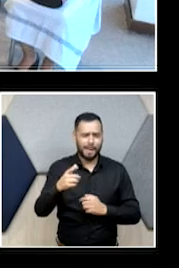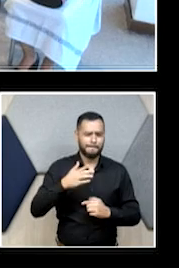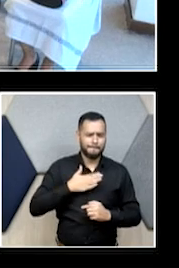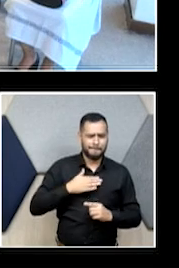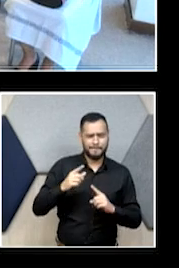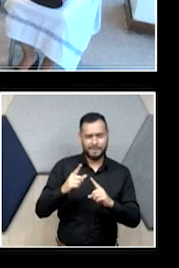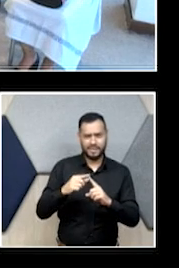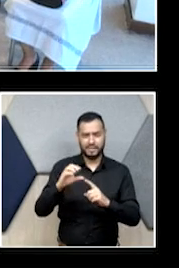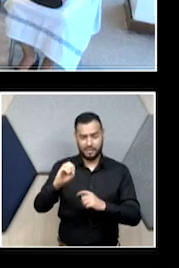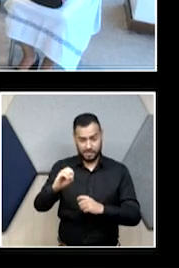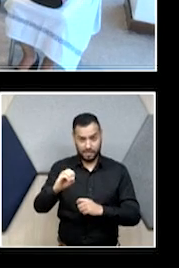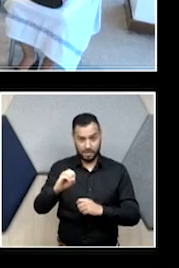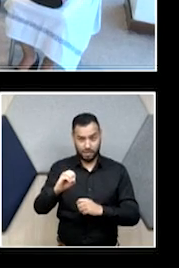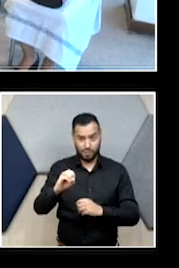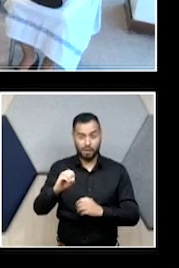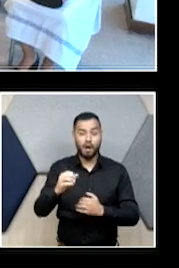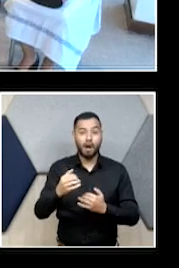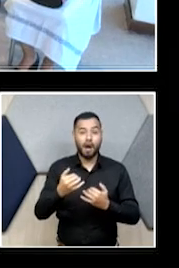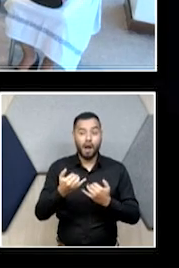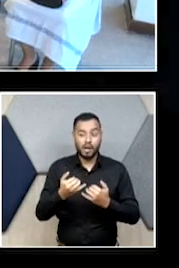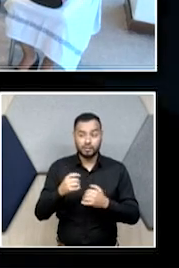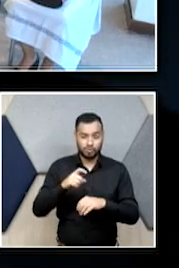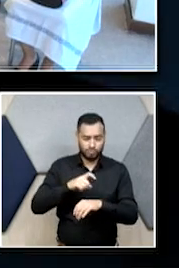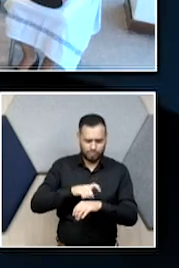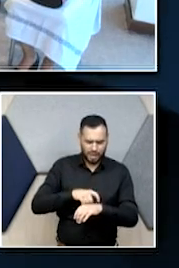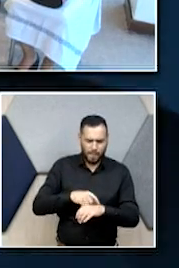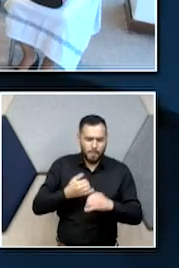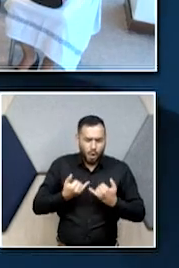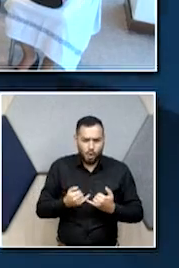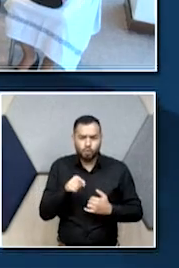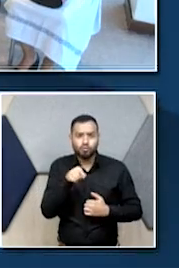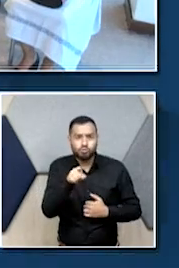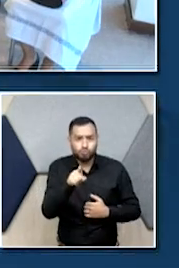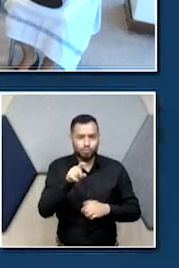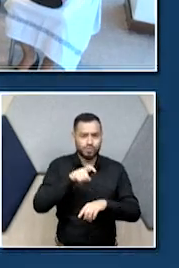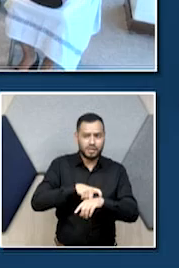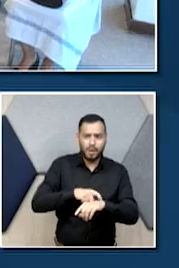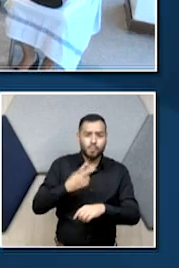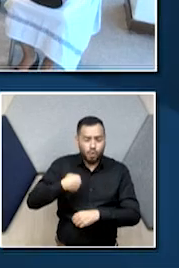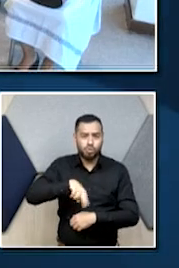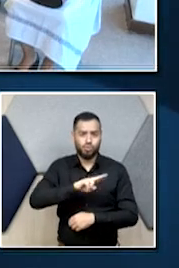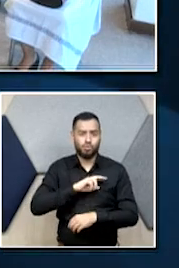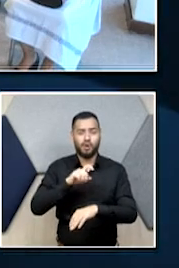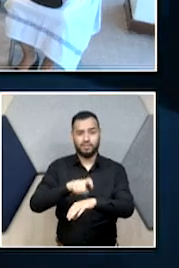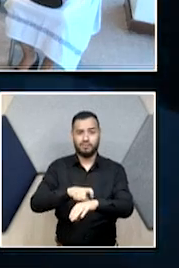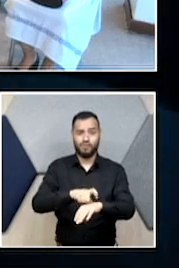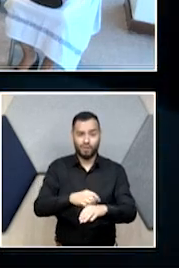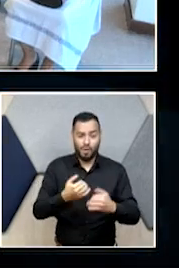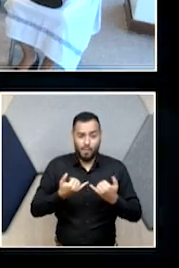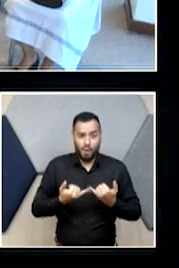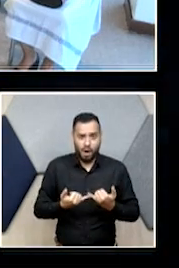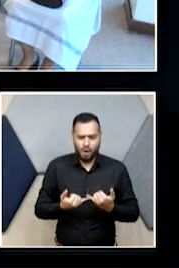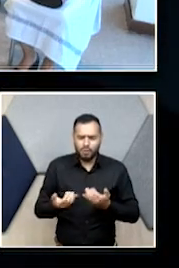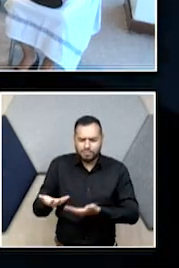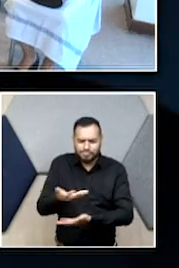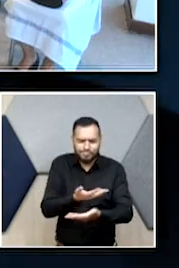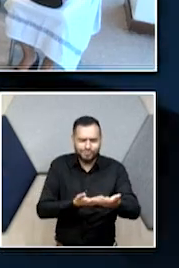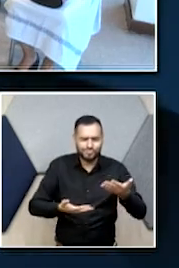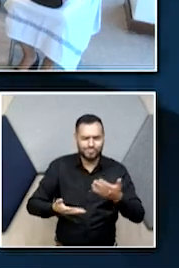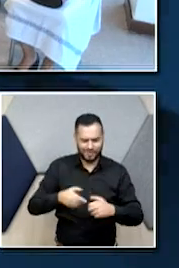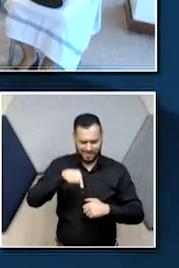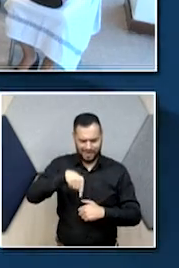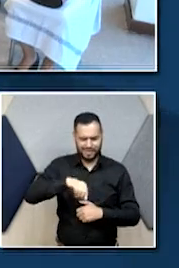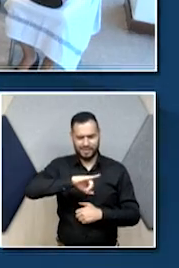Es su tiempo, es mi tiempo, es nuestro tiempo, el que comparto con esta jurisdicción.